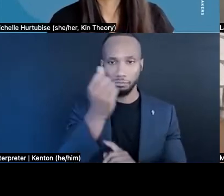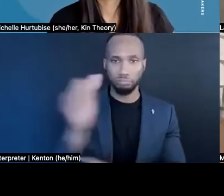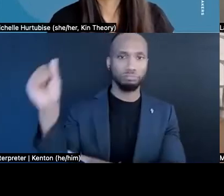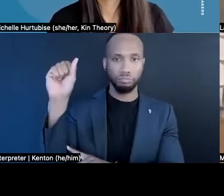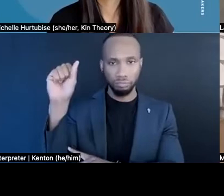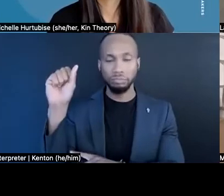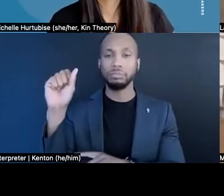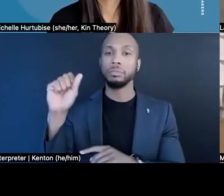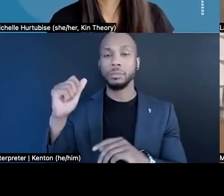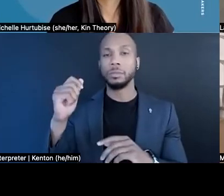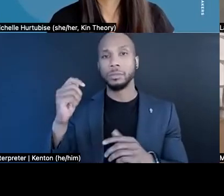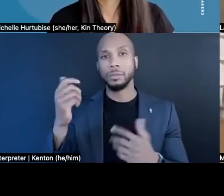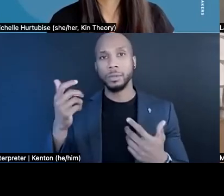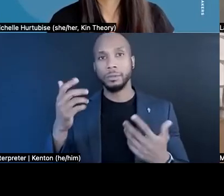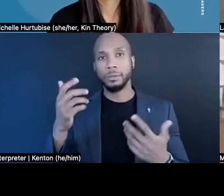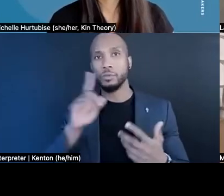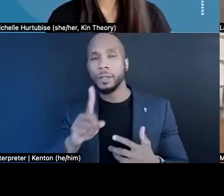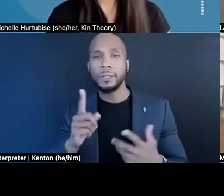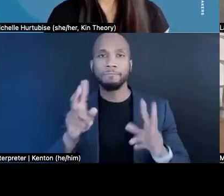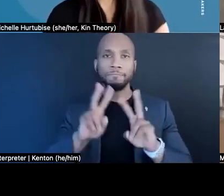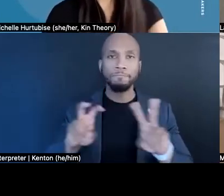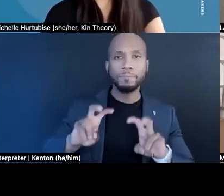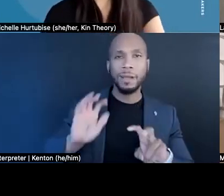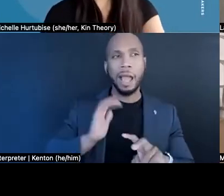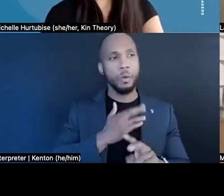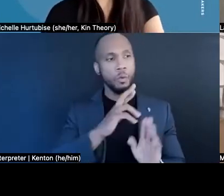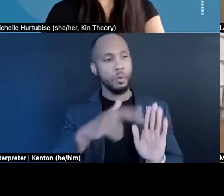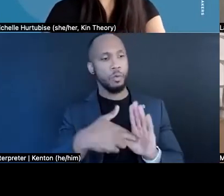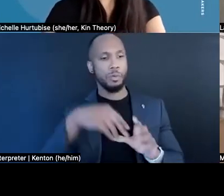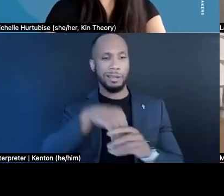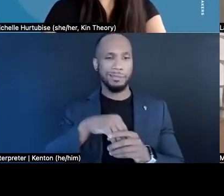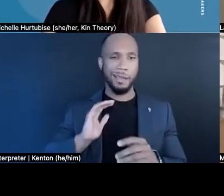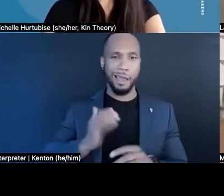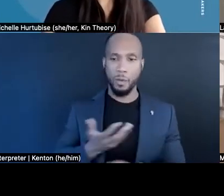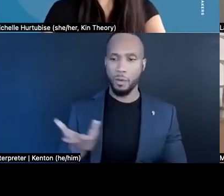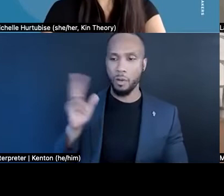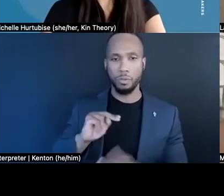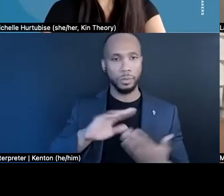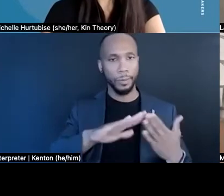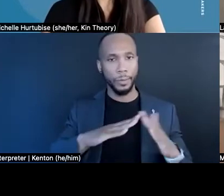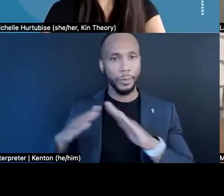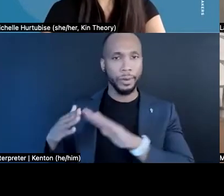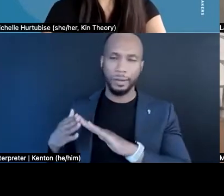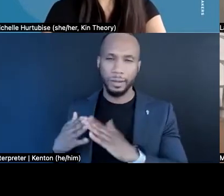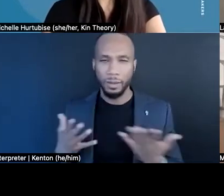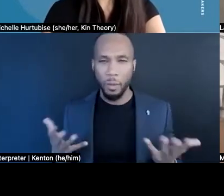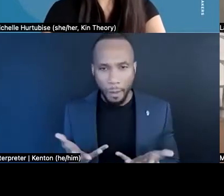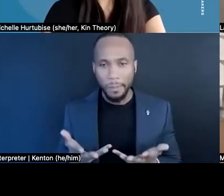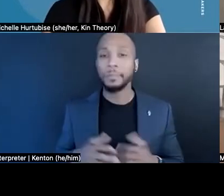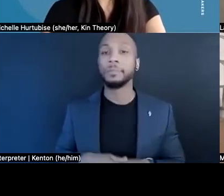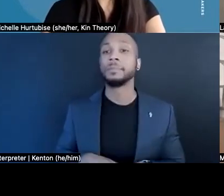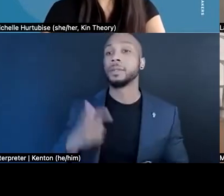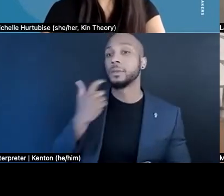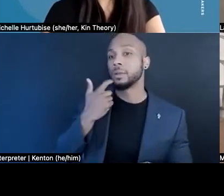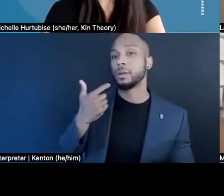cuál es nuestro papel dentro de nuestras propias comunidades. y bien lo decía Graciela, es